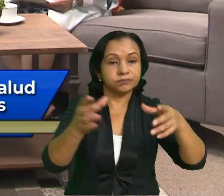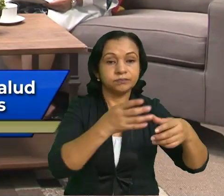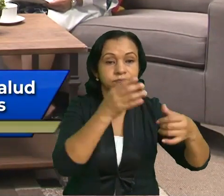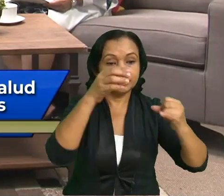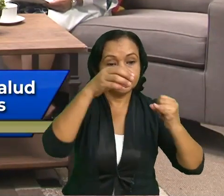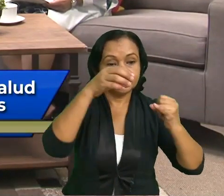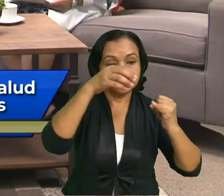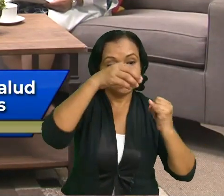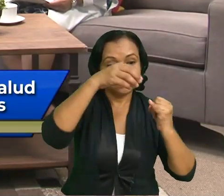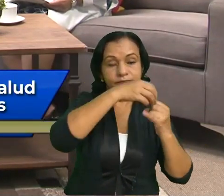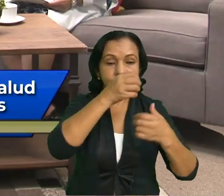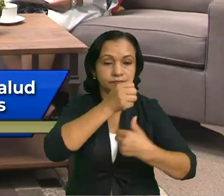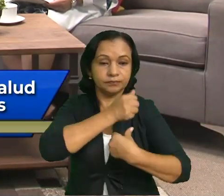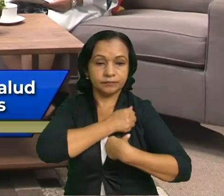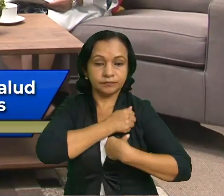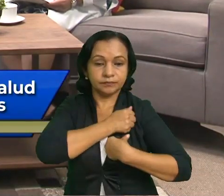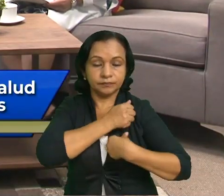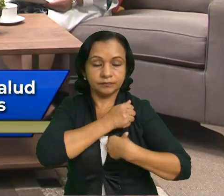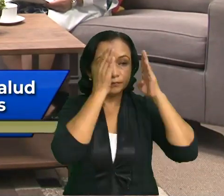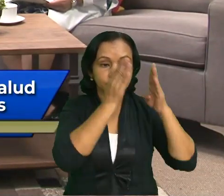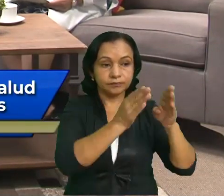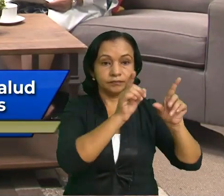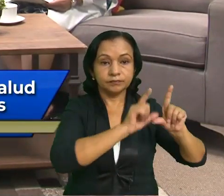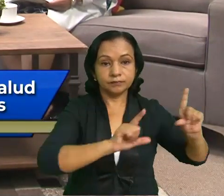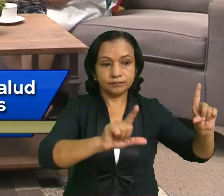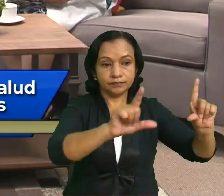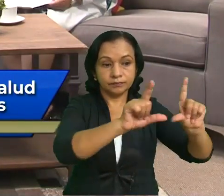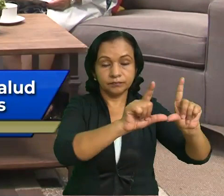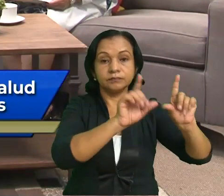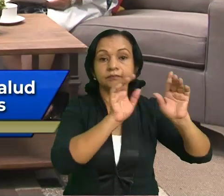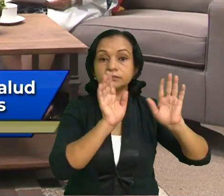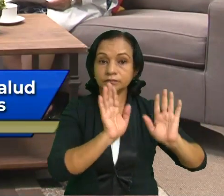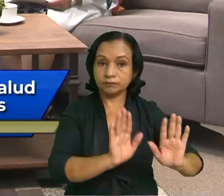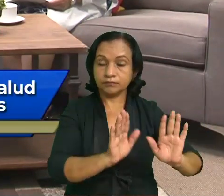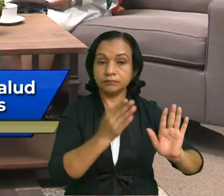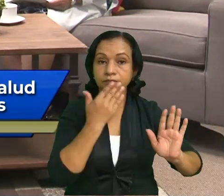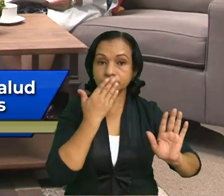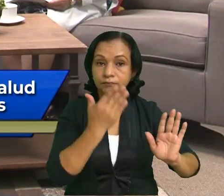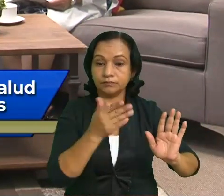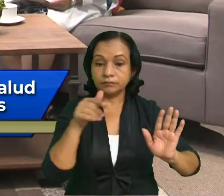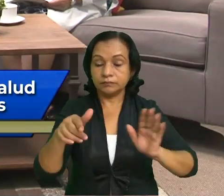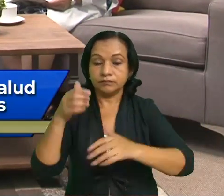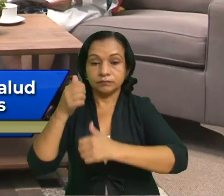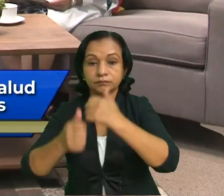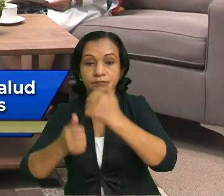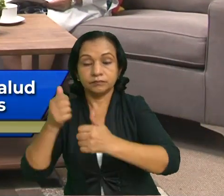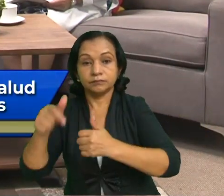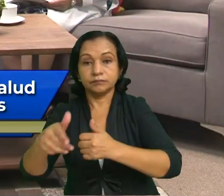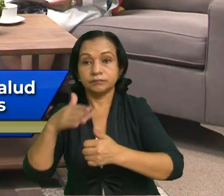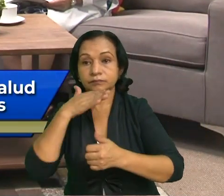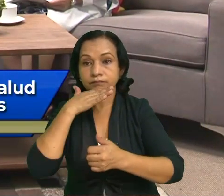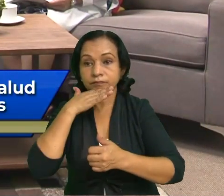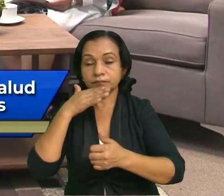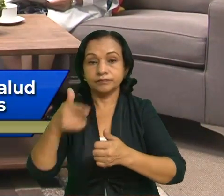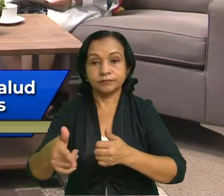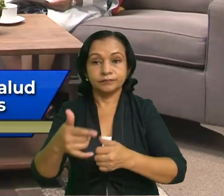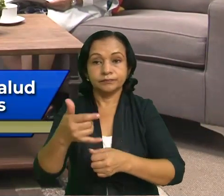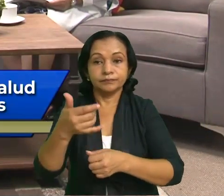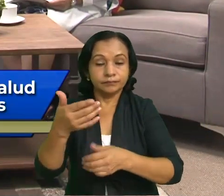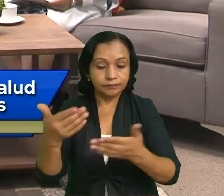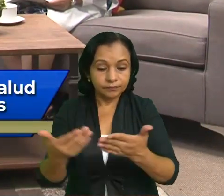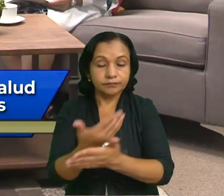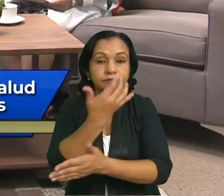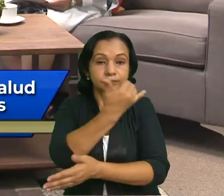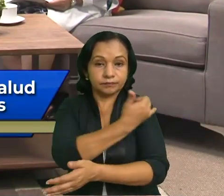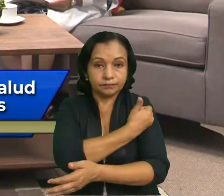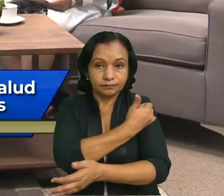poder asegurar la atención en un lugar de condiciones que no iba a tener ese riesgo mayor como lo tiene la situación del actual hospital